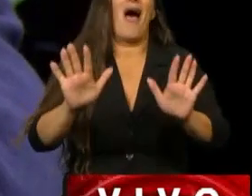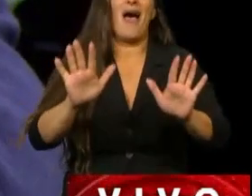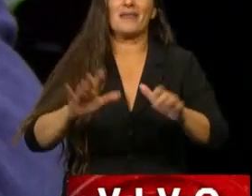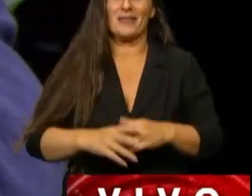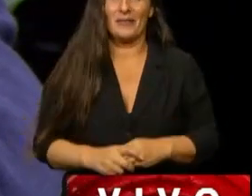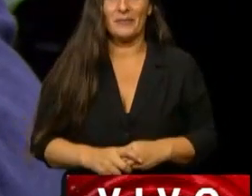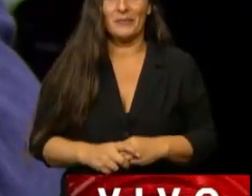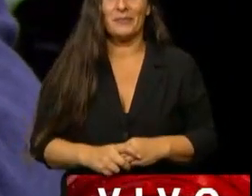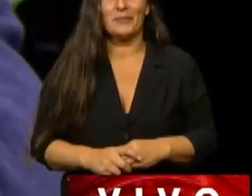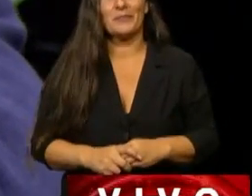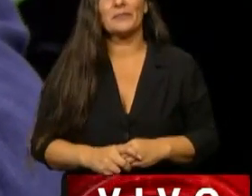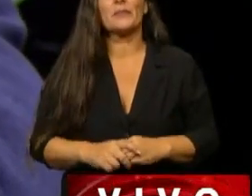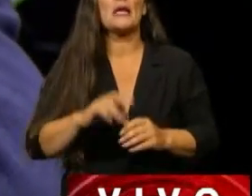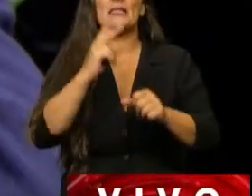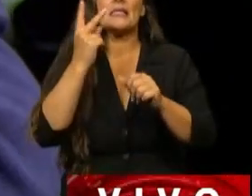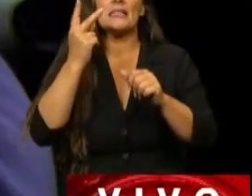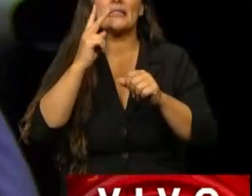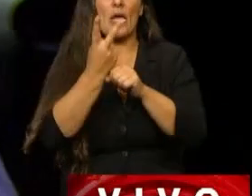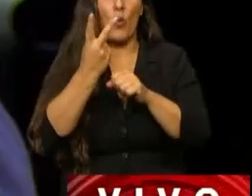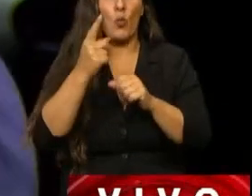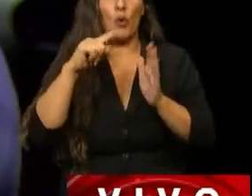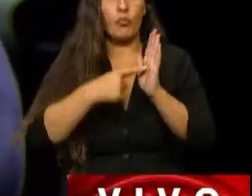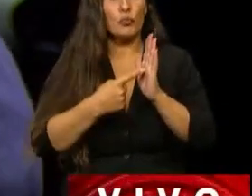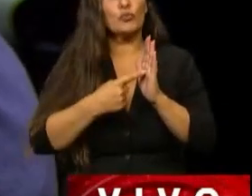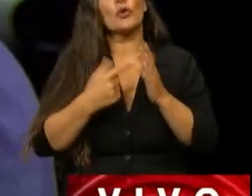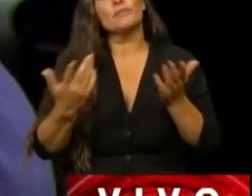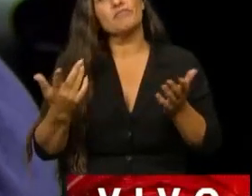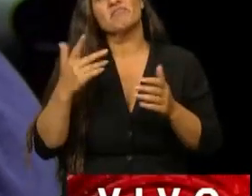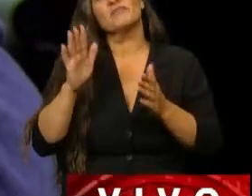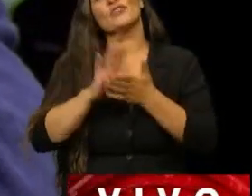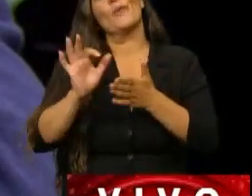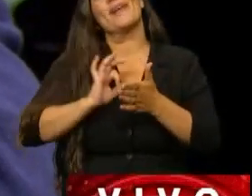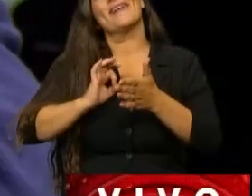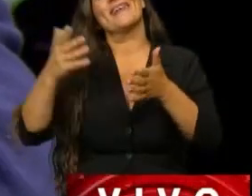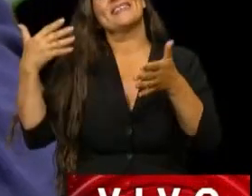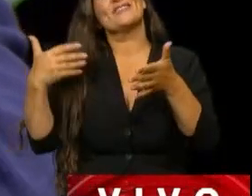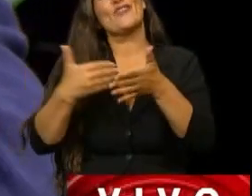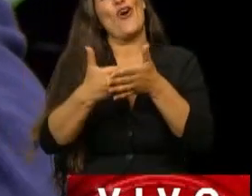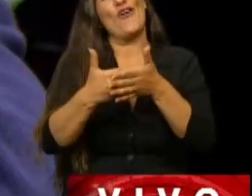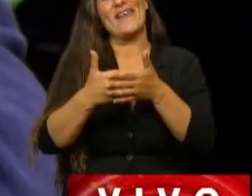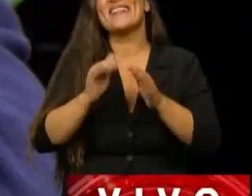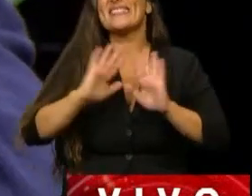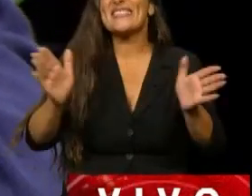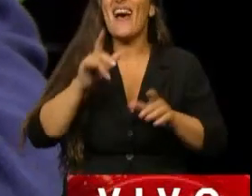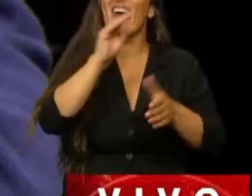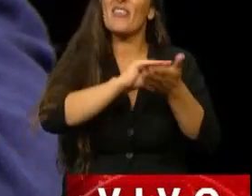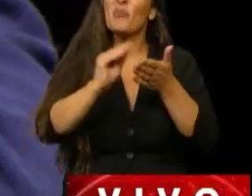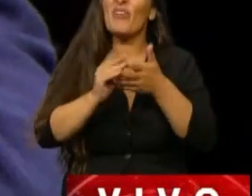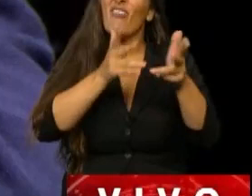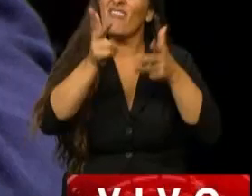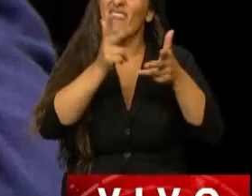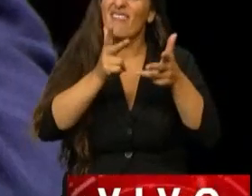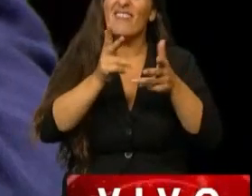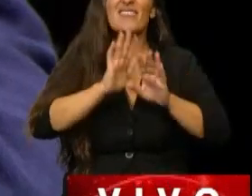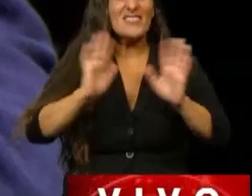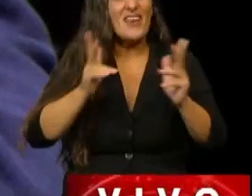La segunda observación es de tipo histórica. Los colegas que me precedieron hicieron ya referencia a eso. Desde